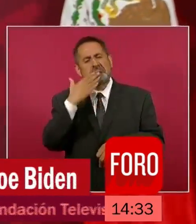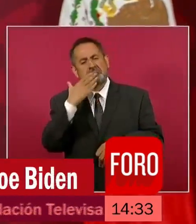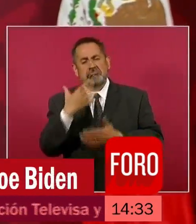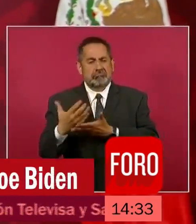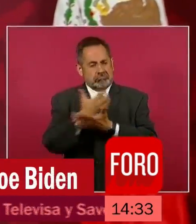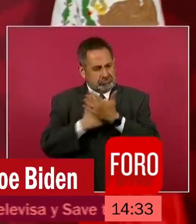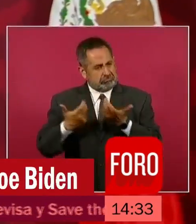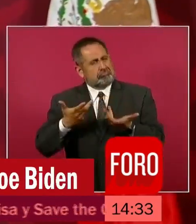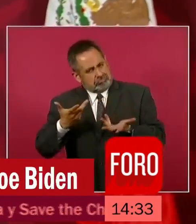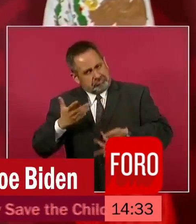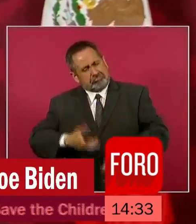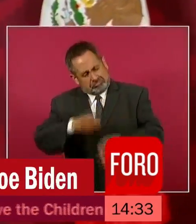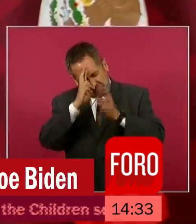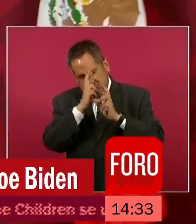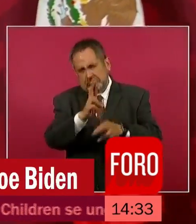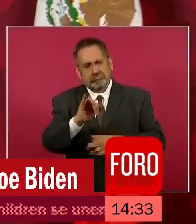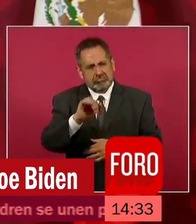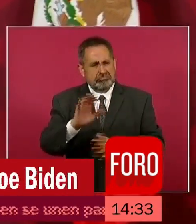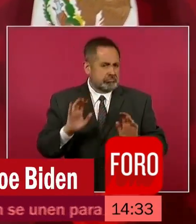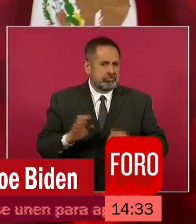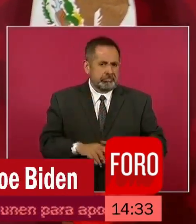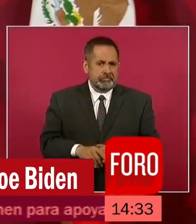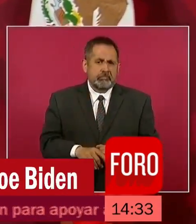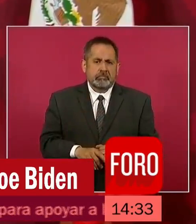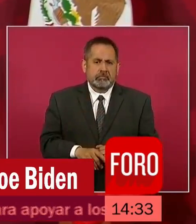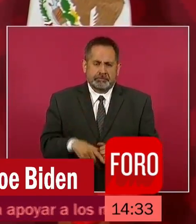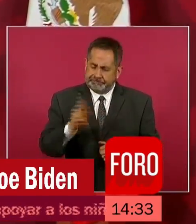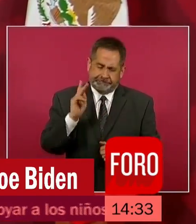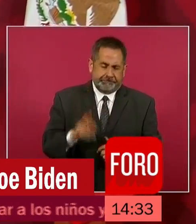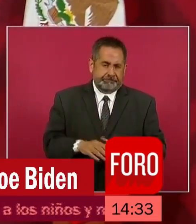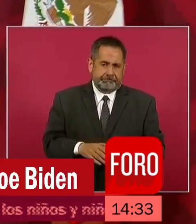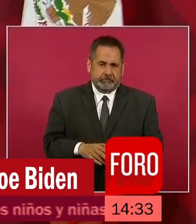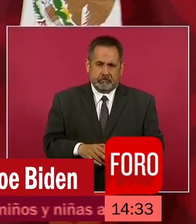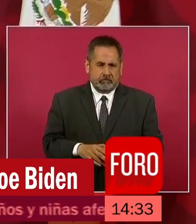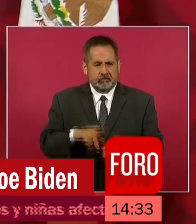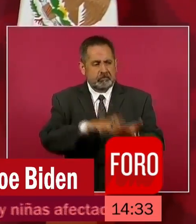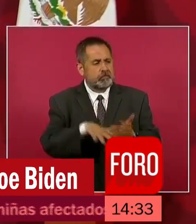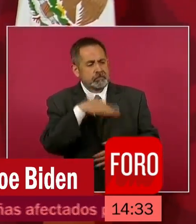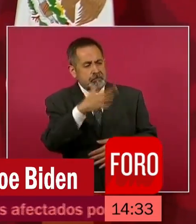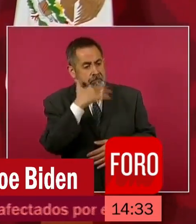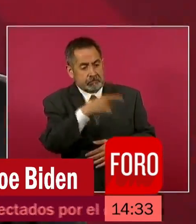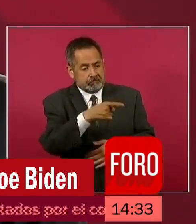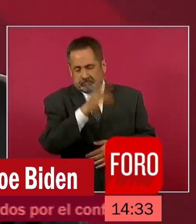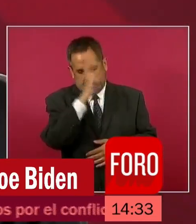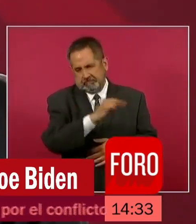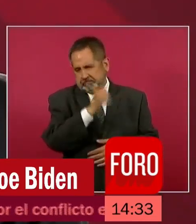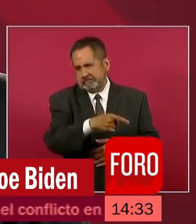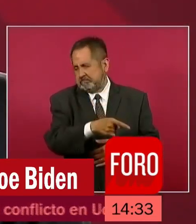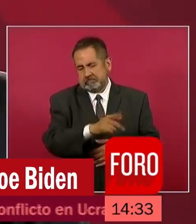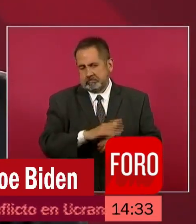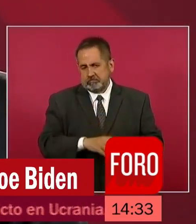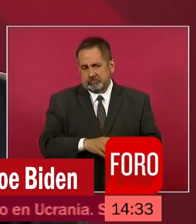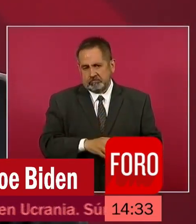Y esta mañana, durante su conferencia en Palacio Nacional, el presidente Andrés Manuel López Obrador se refirió a esa plática que va a sostener el viernes con su